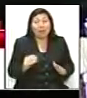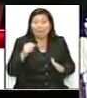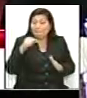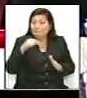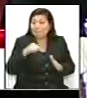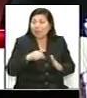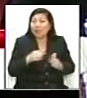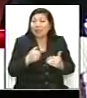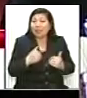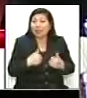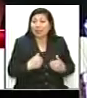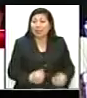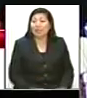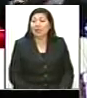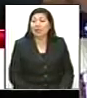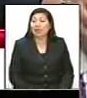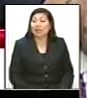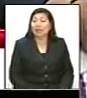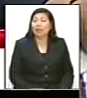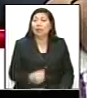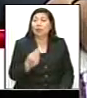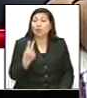profundidad.